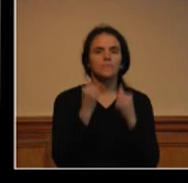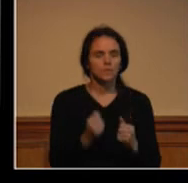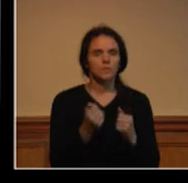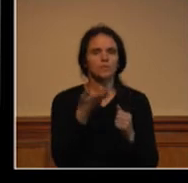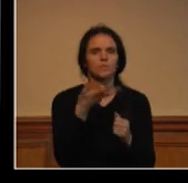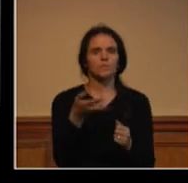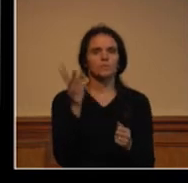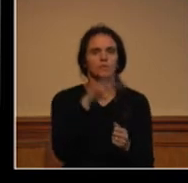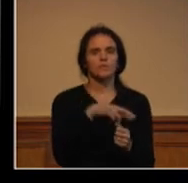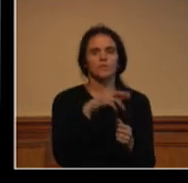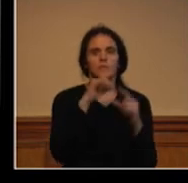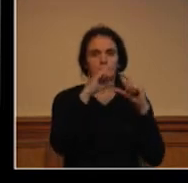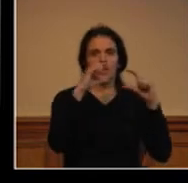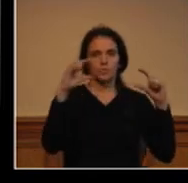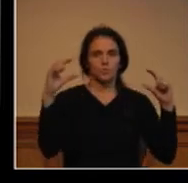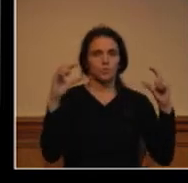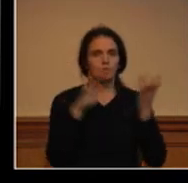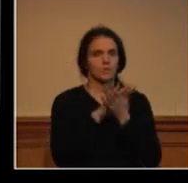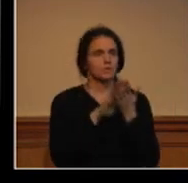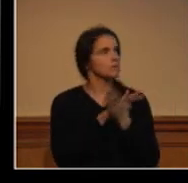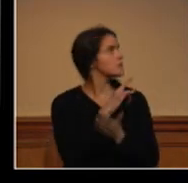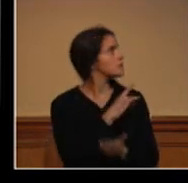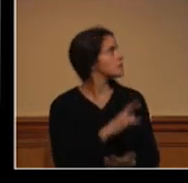volver quizá a la mayúscula